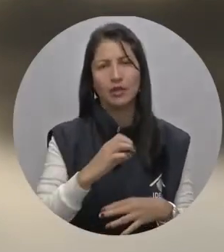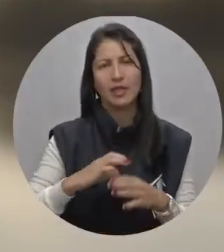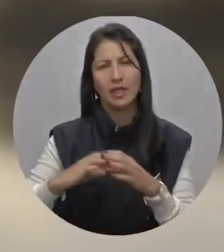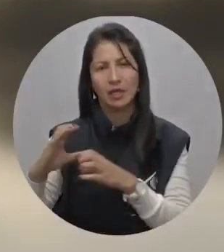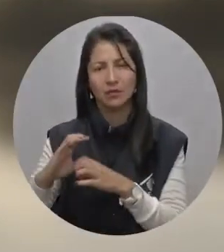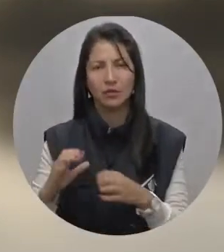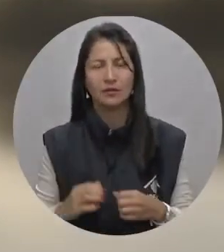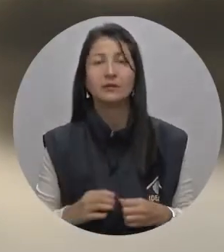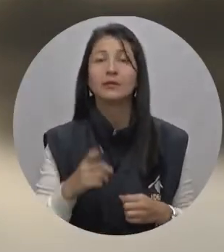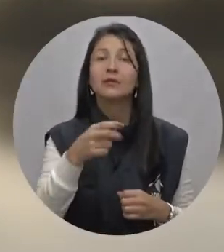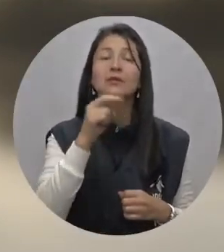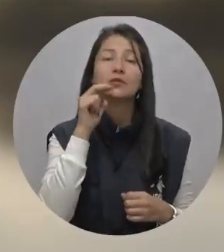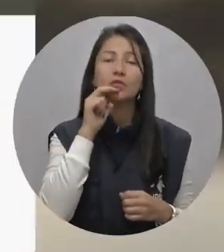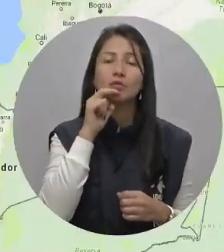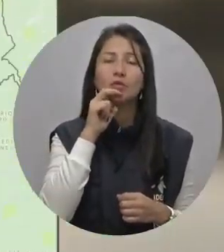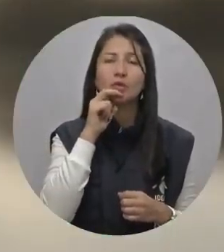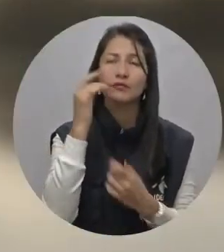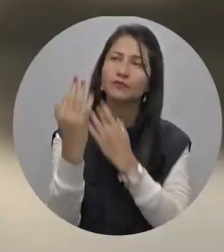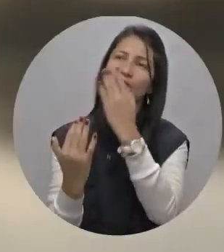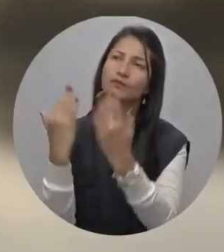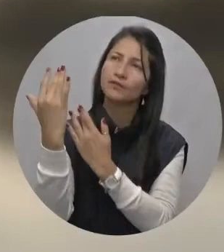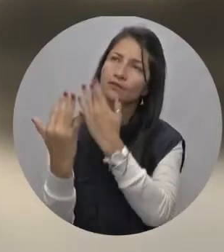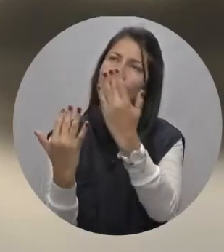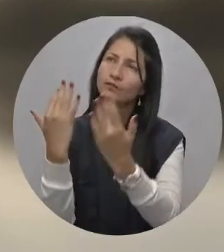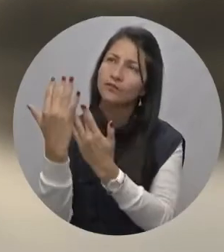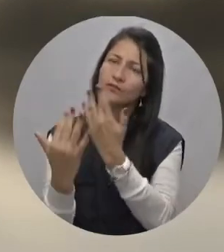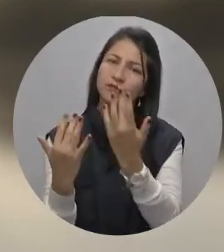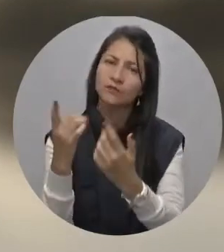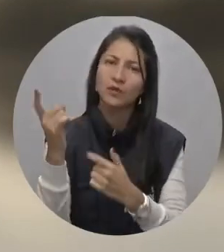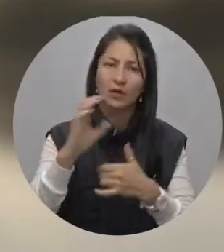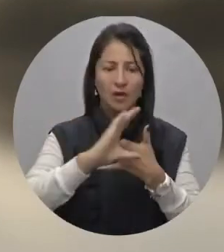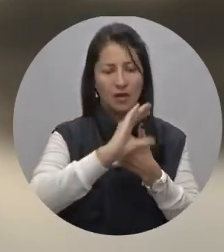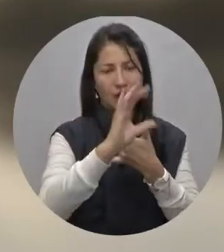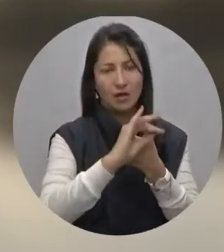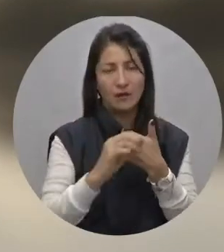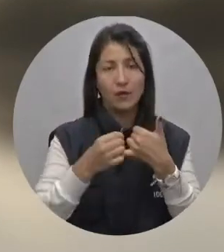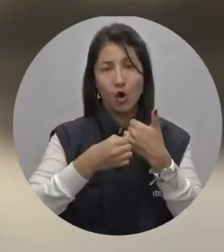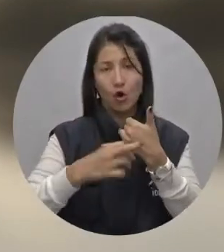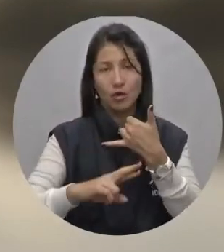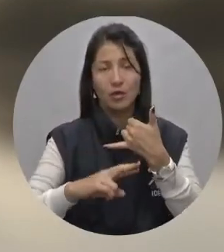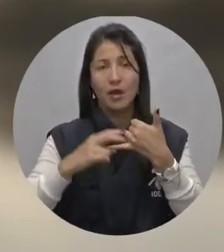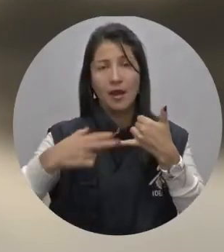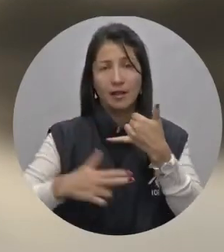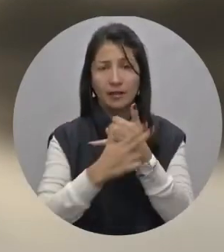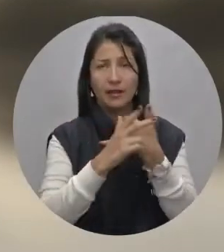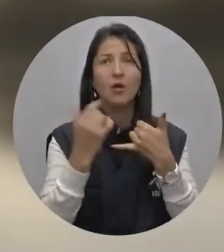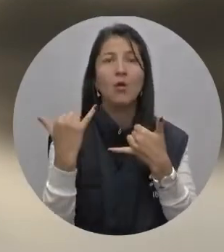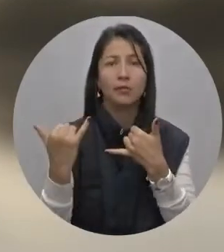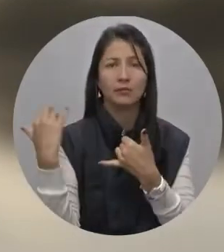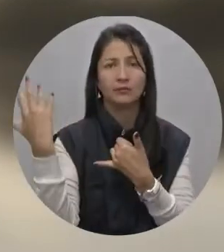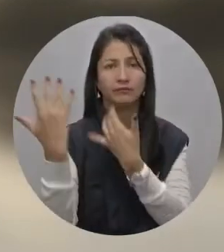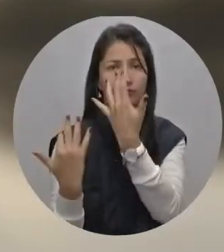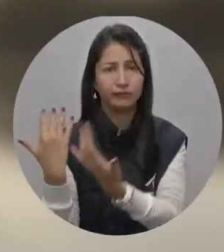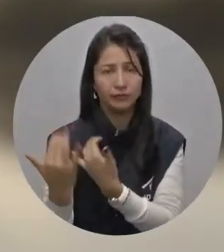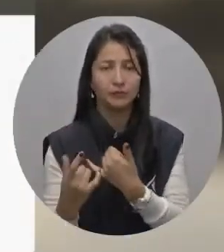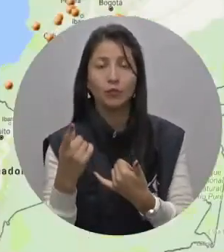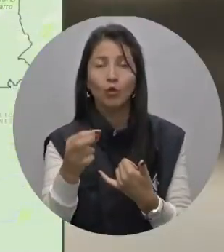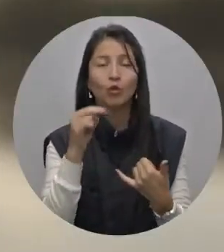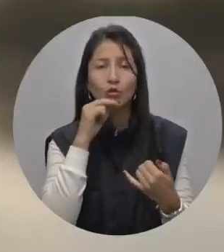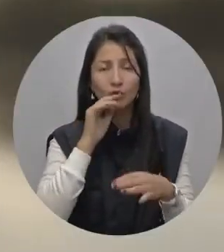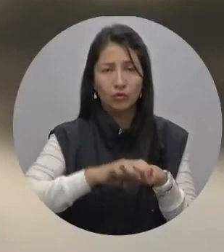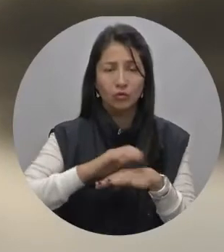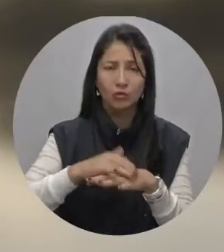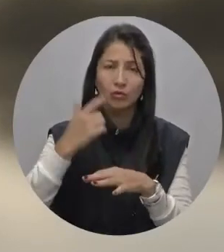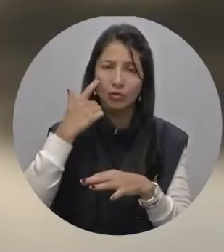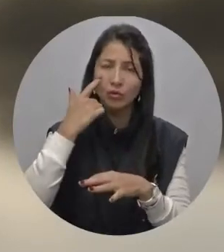al norte del Cauca. Alerta roja por incendios forestales en algunas regiones del Caribe, la Orinoquía y la zona andina. Alerta